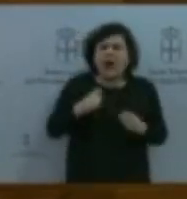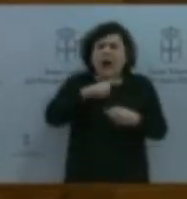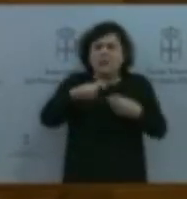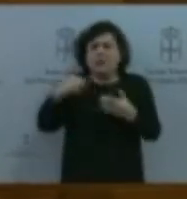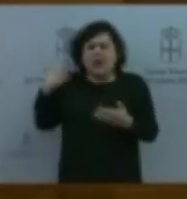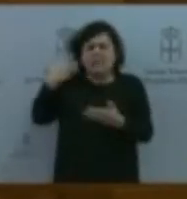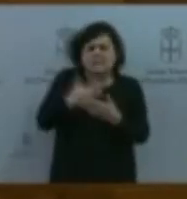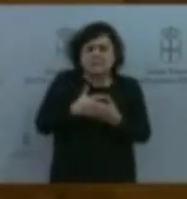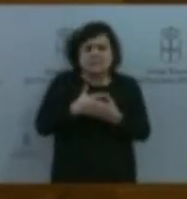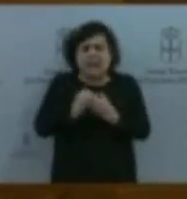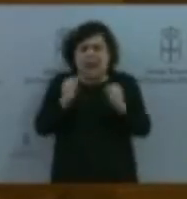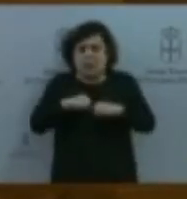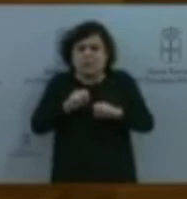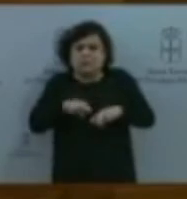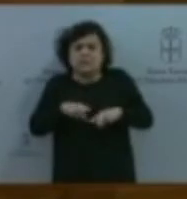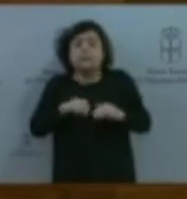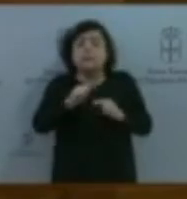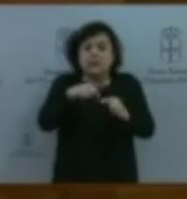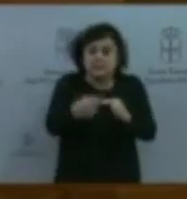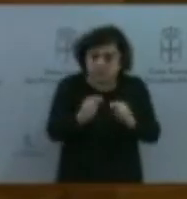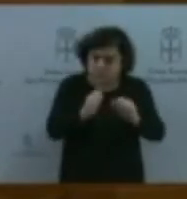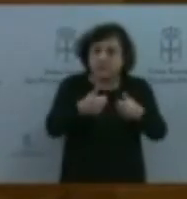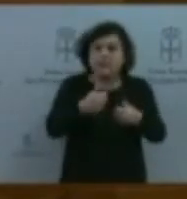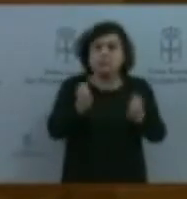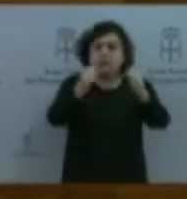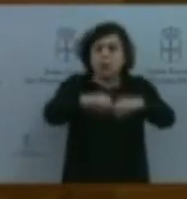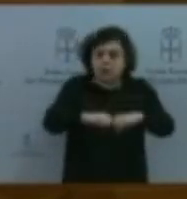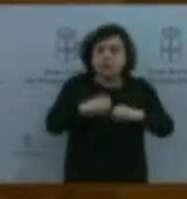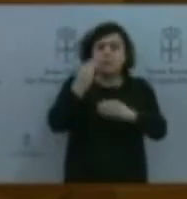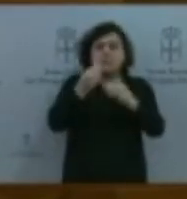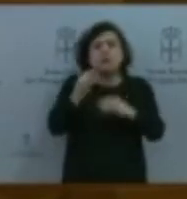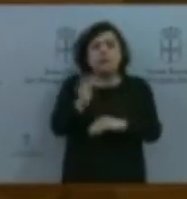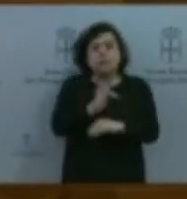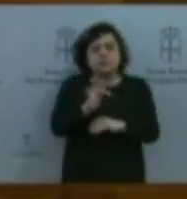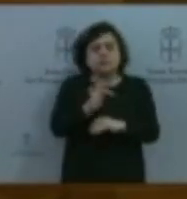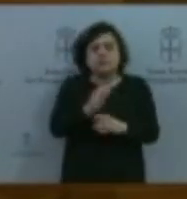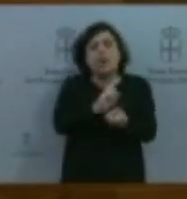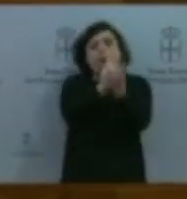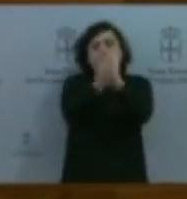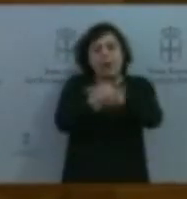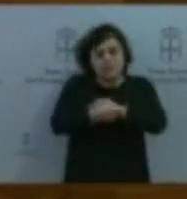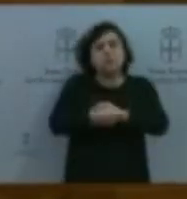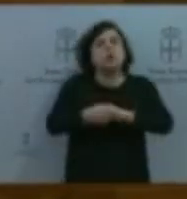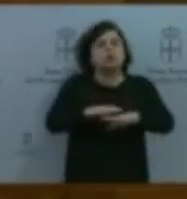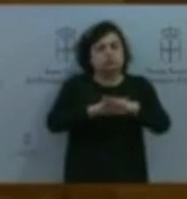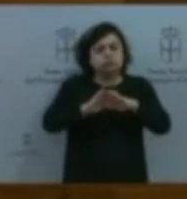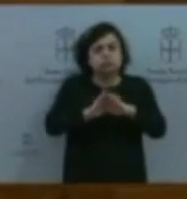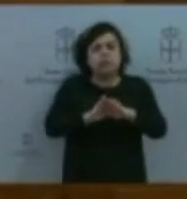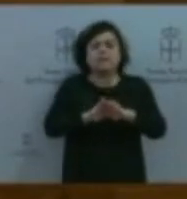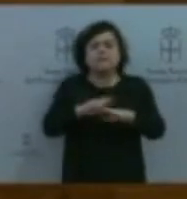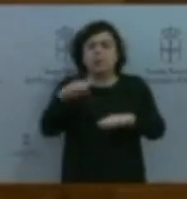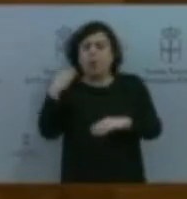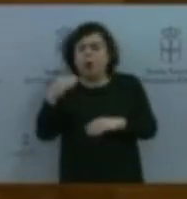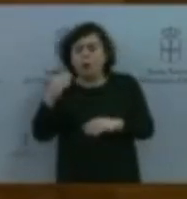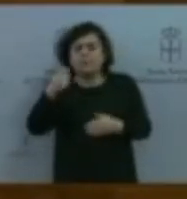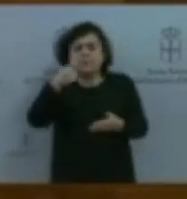yo creo que mereció la pena porque hubo cambios sustanciales. Gracias a eso, jóvenes pagaron al año siguiente 300 euros de matrícula menos en